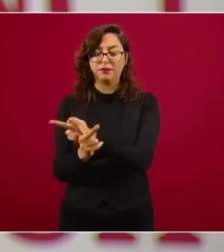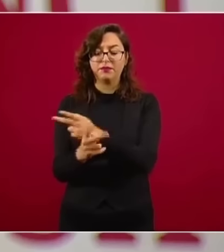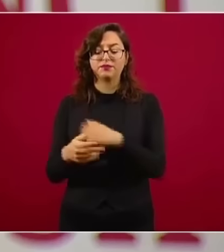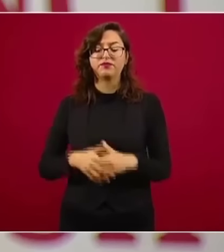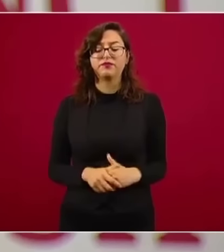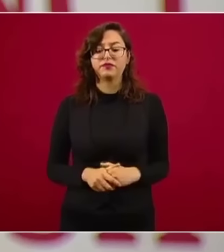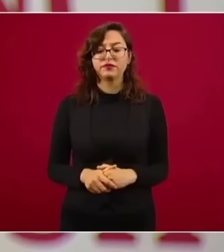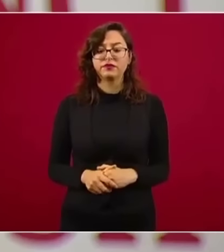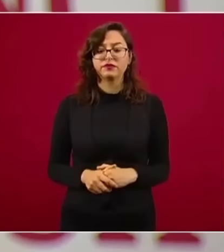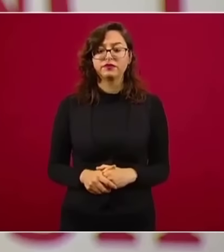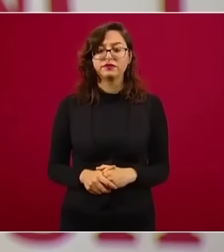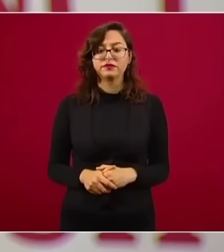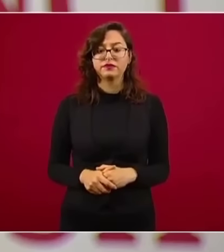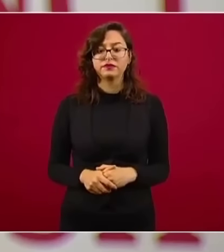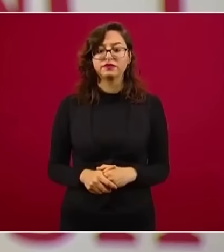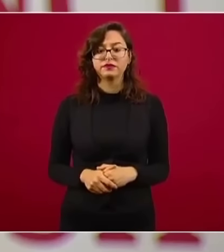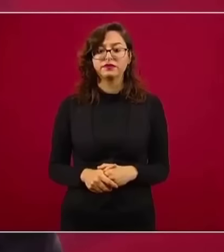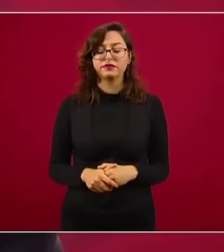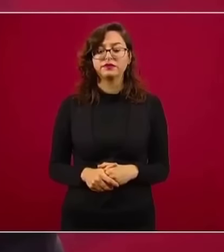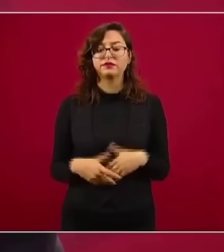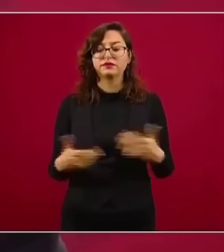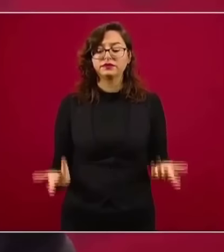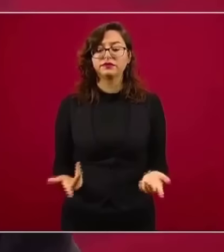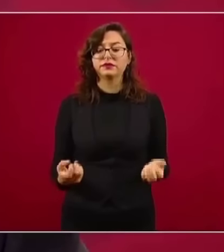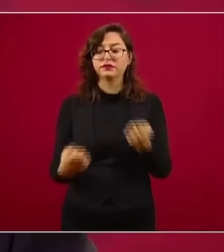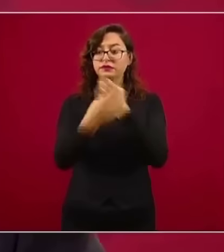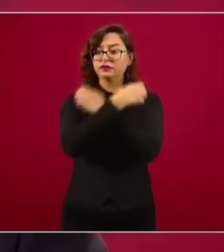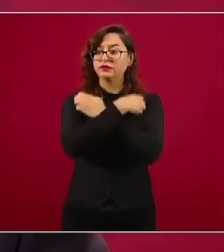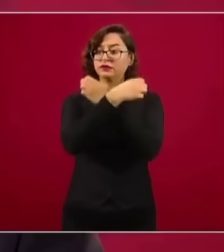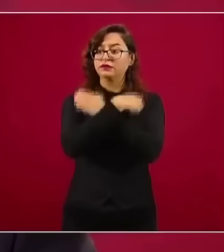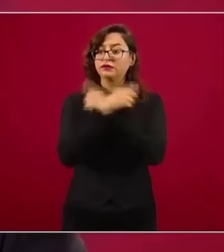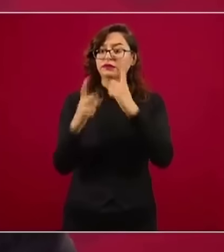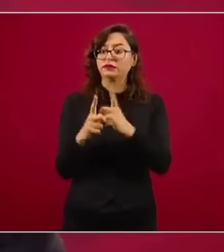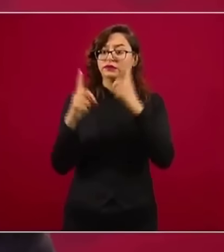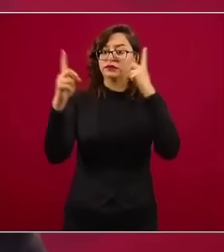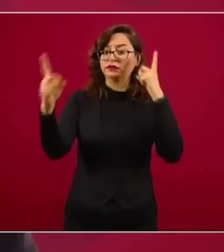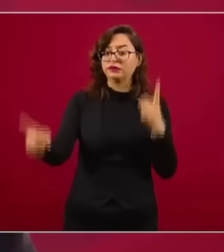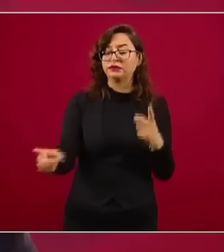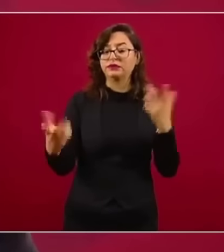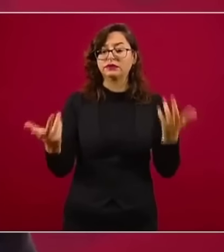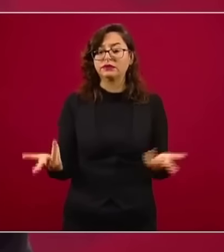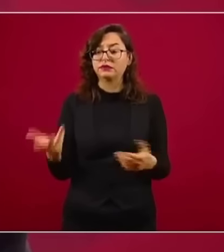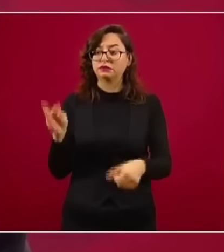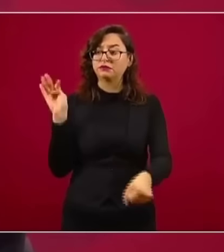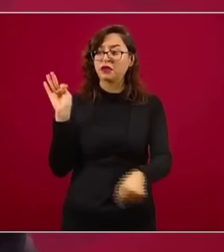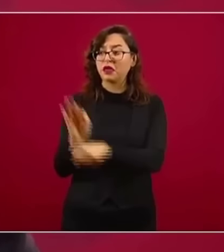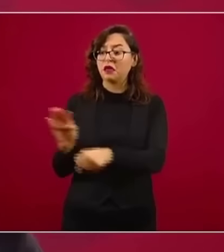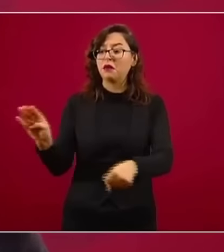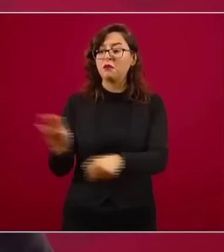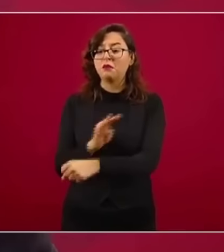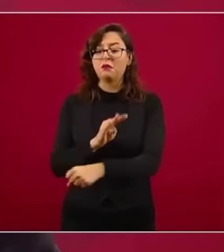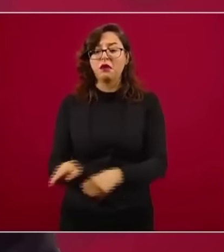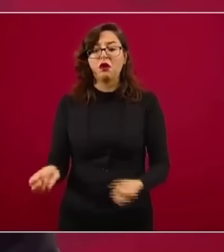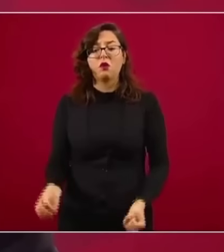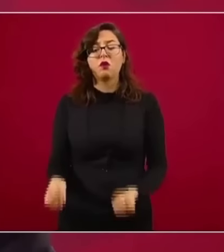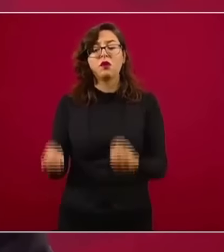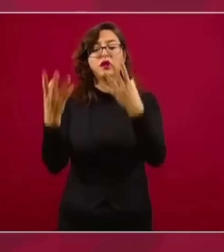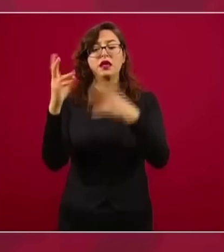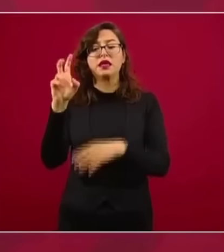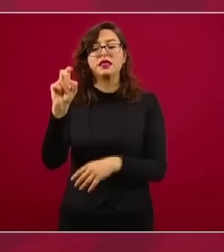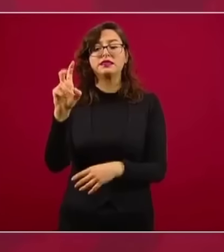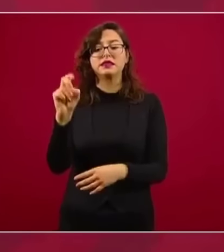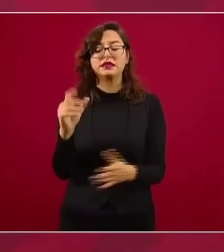llegar este esfuerzo de educación a distancia es de 30 millones de niñas